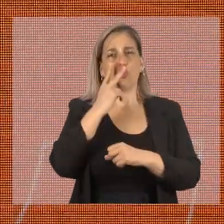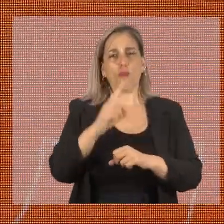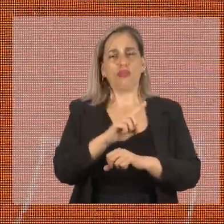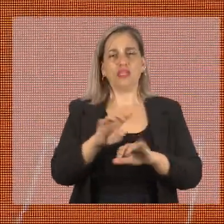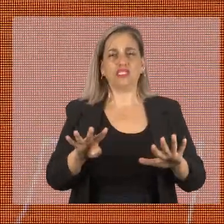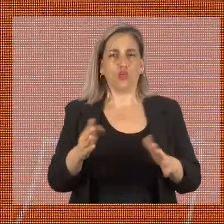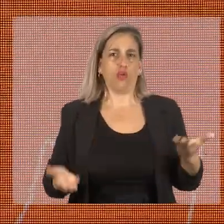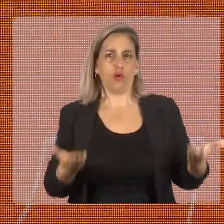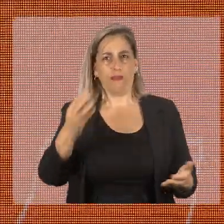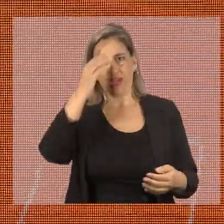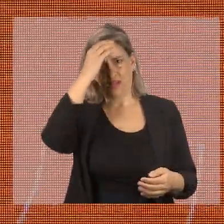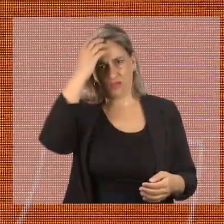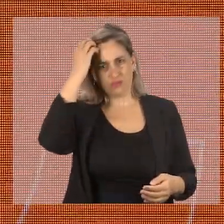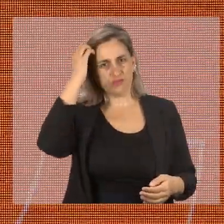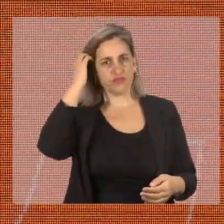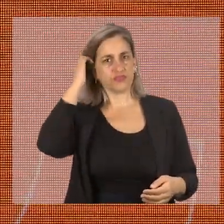2019.